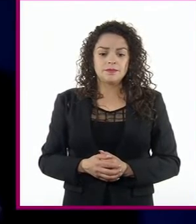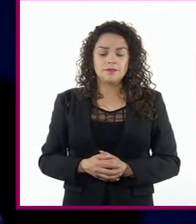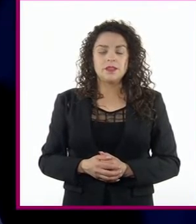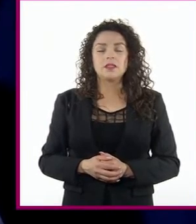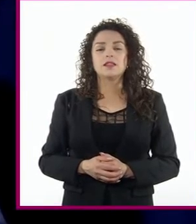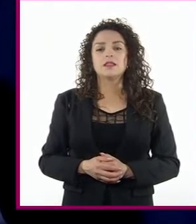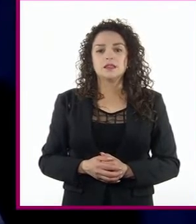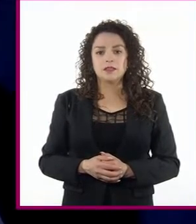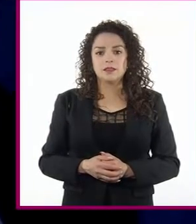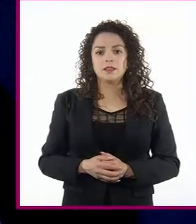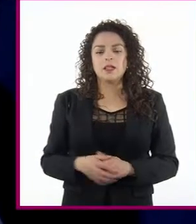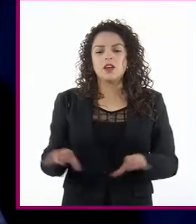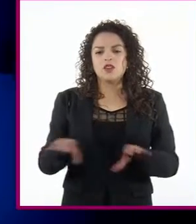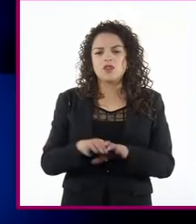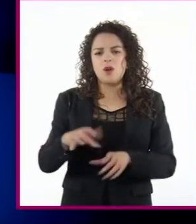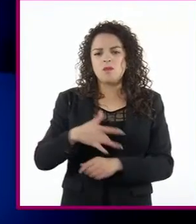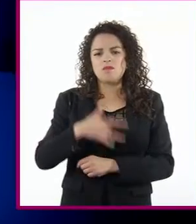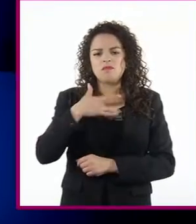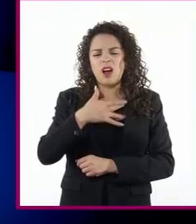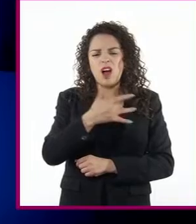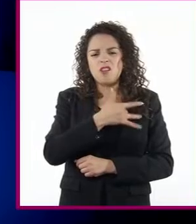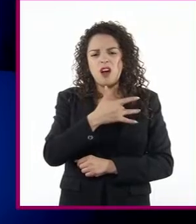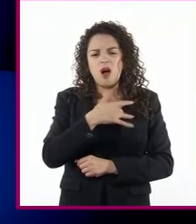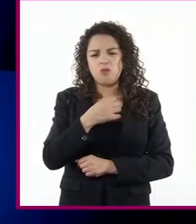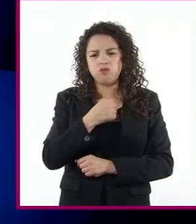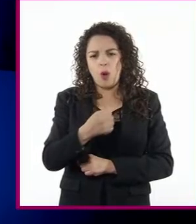me siente mi pulso?